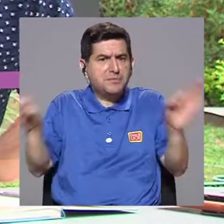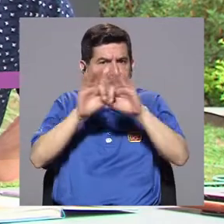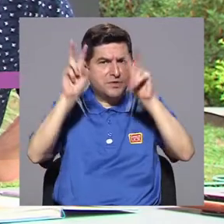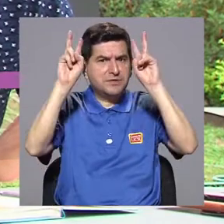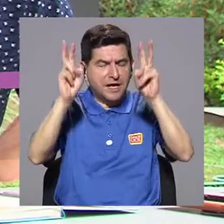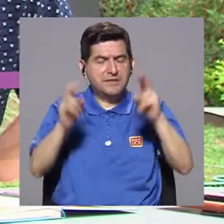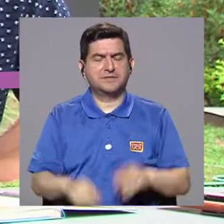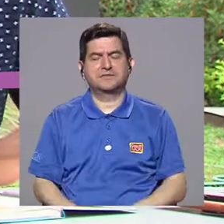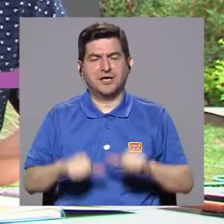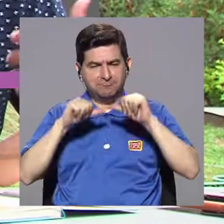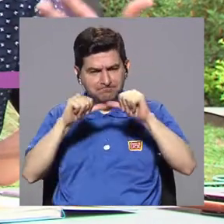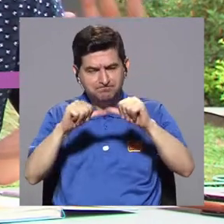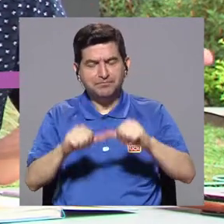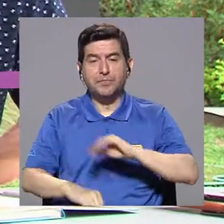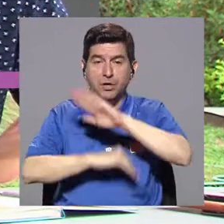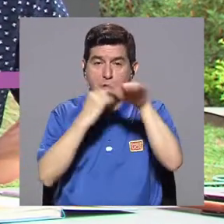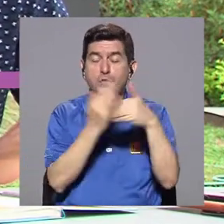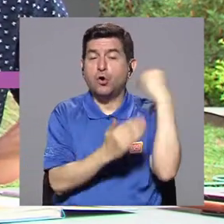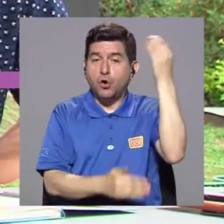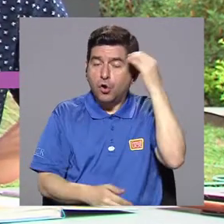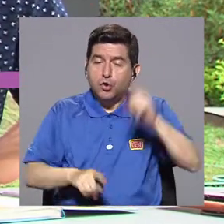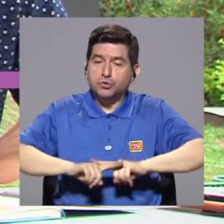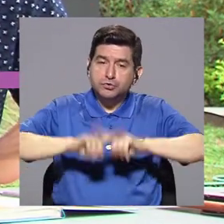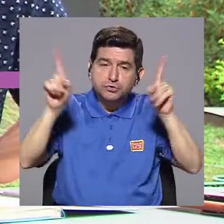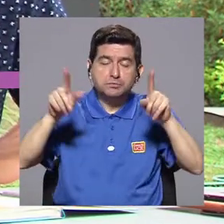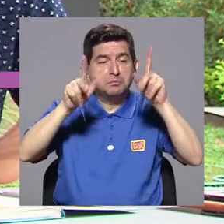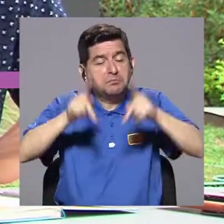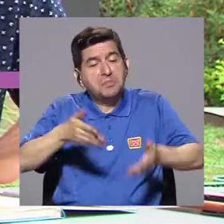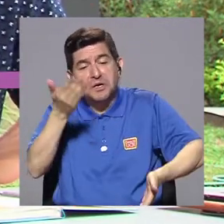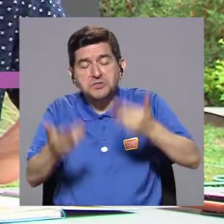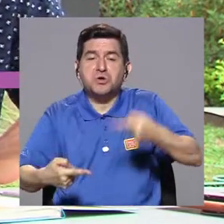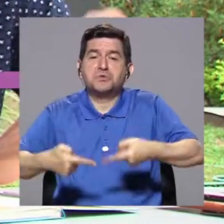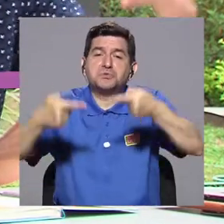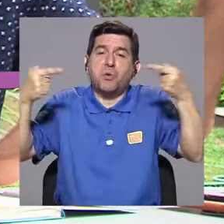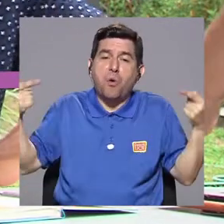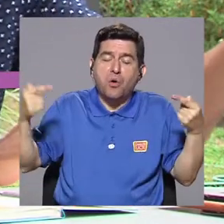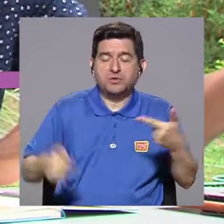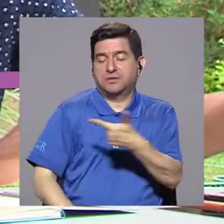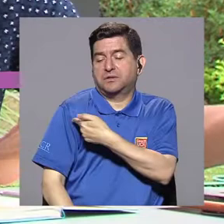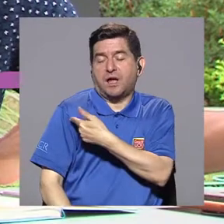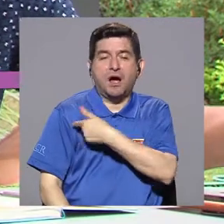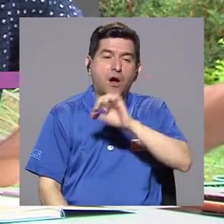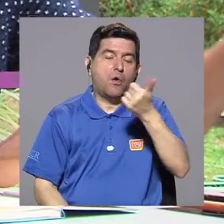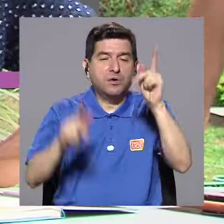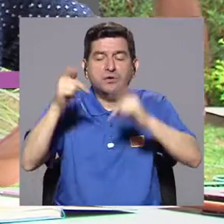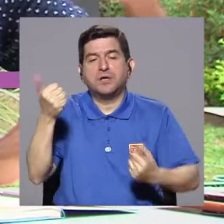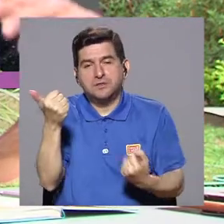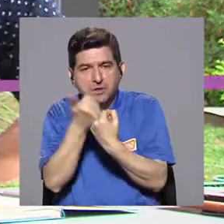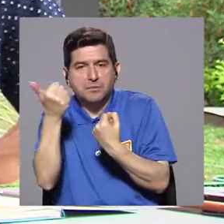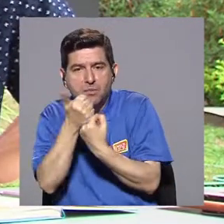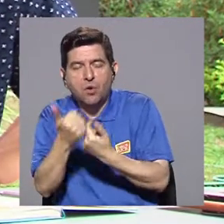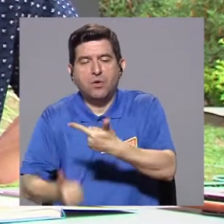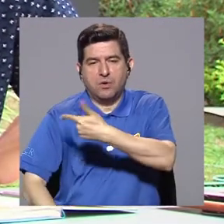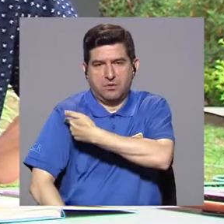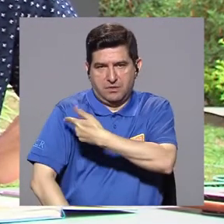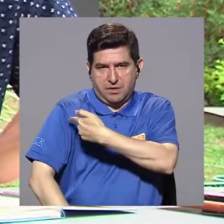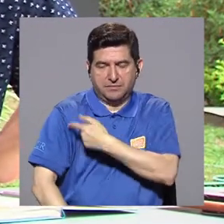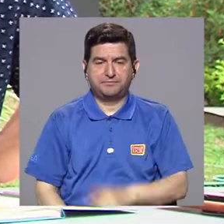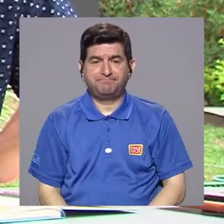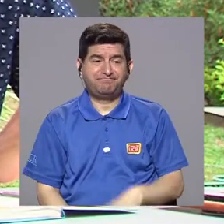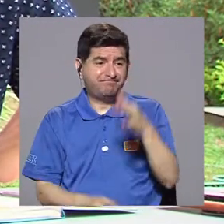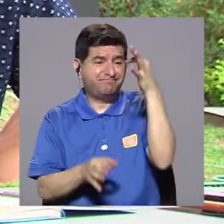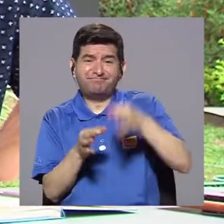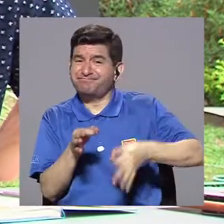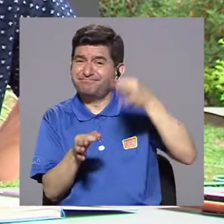va a ser el tema. Entonces todos vamos a tener una opinión diferente, alguna gente va a estar en contra de la vacunación, otra va a estar a favor de la vacunación.